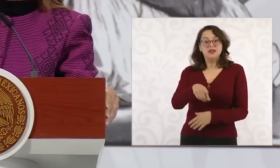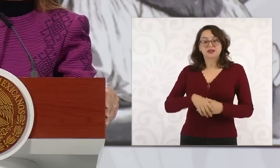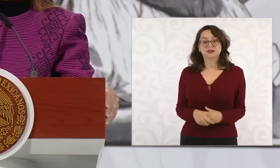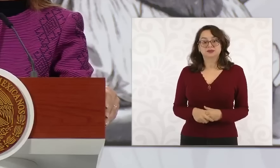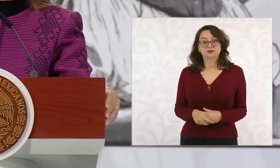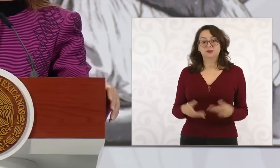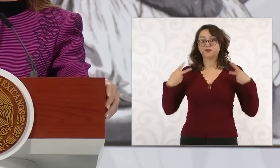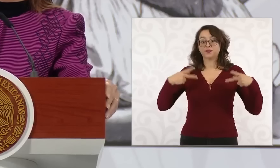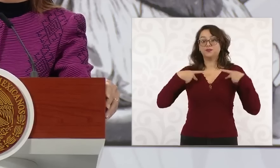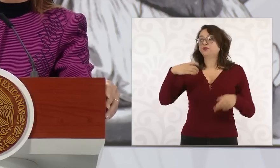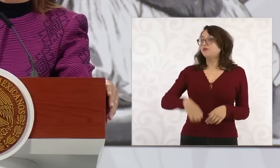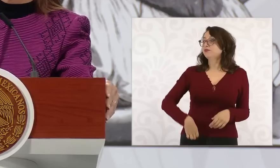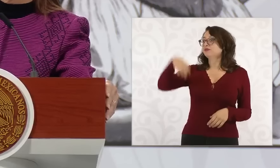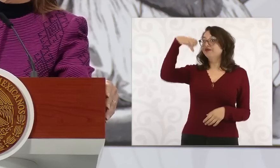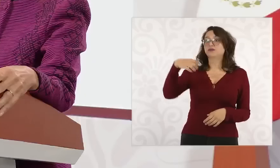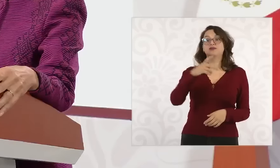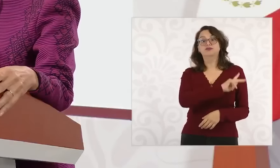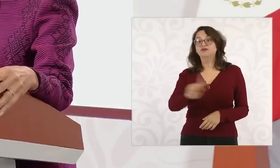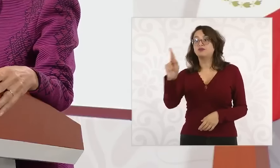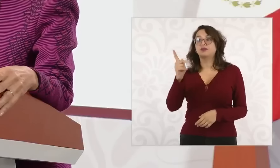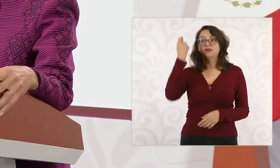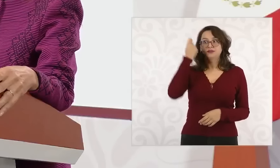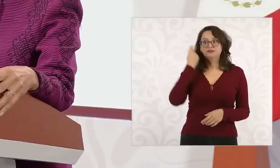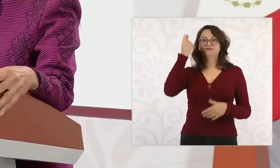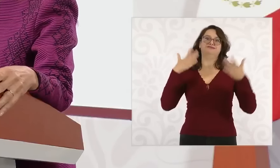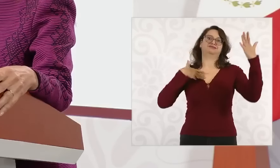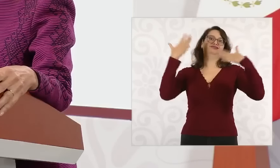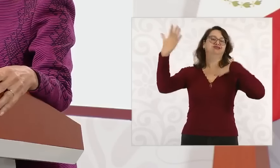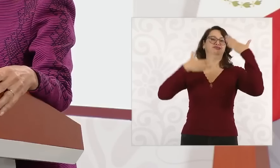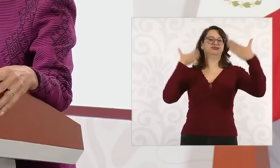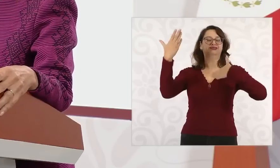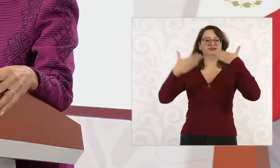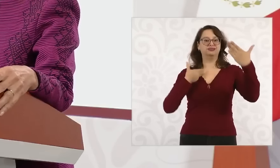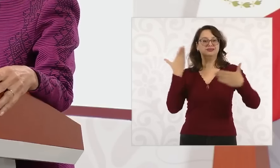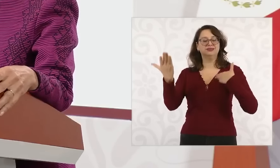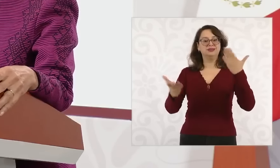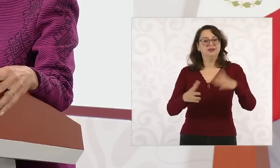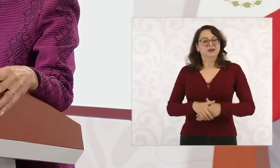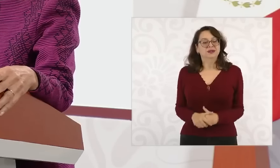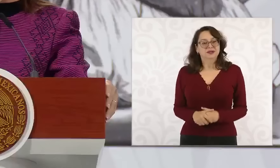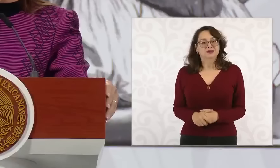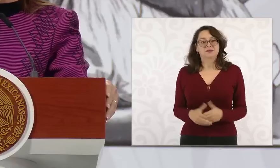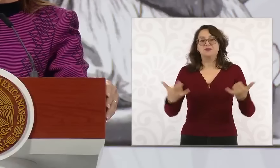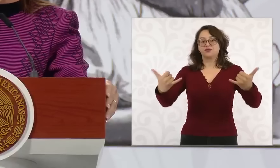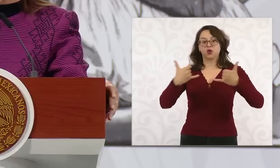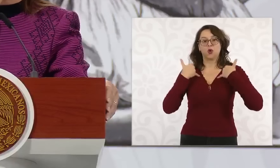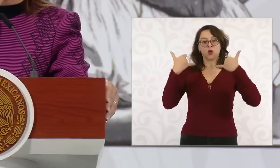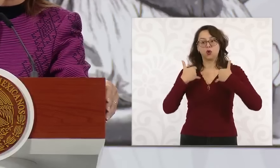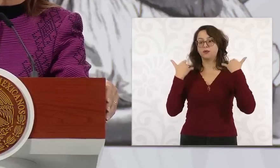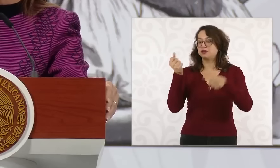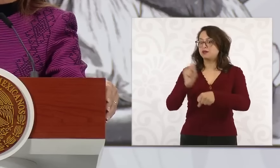Todos los adultos mayores tienen pensión universal, celebración. Todos los jóvenes ahora